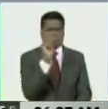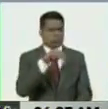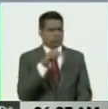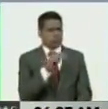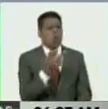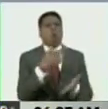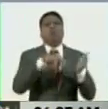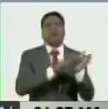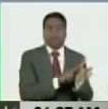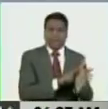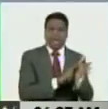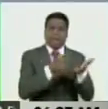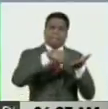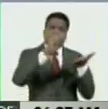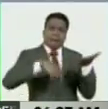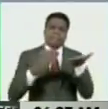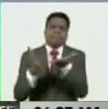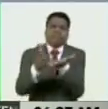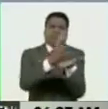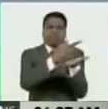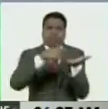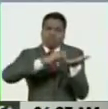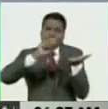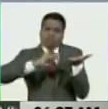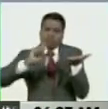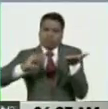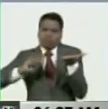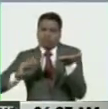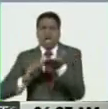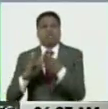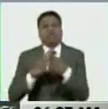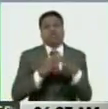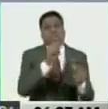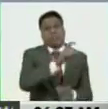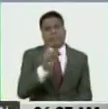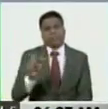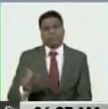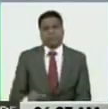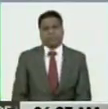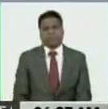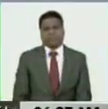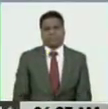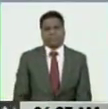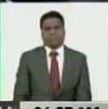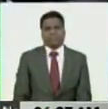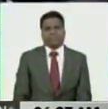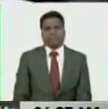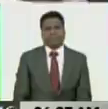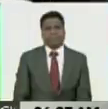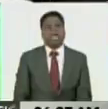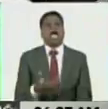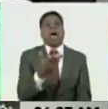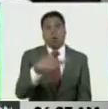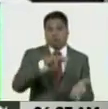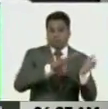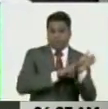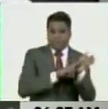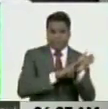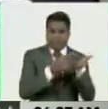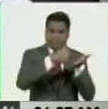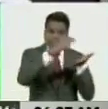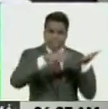proceso de renovación. En el 2011 tuvimos un proceso de renovación. ¿Para renovarse, para verificar que ellos son un partido